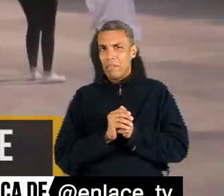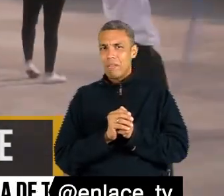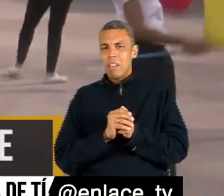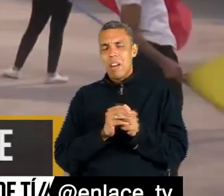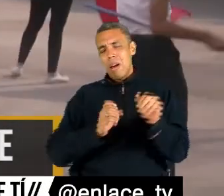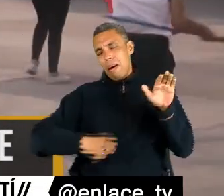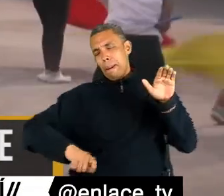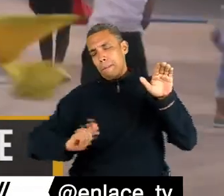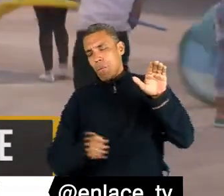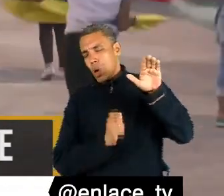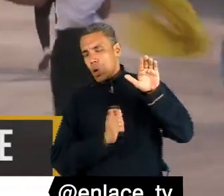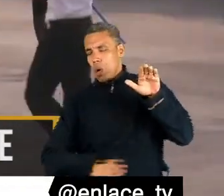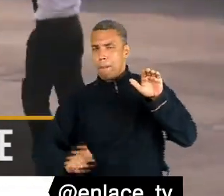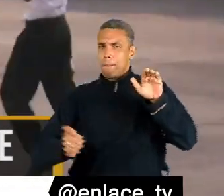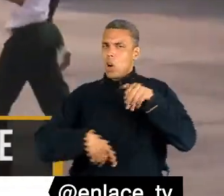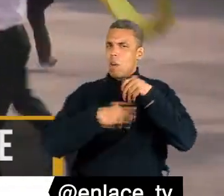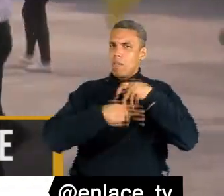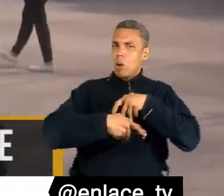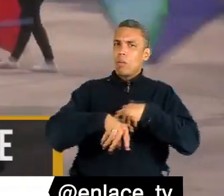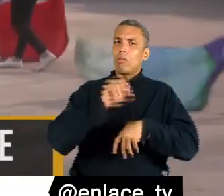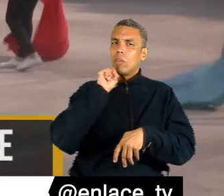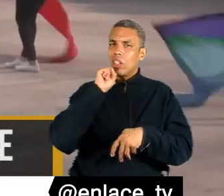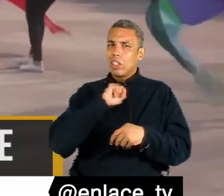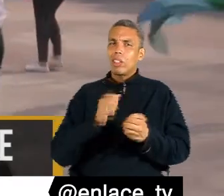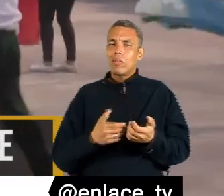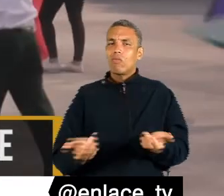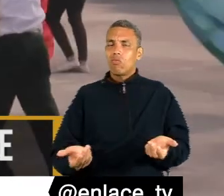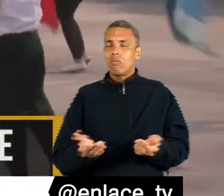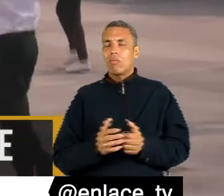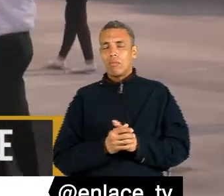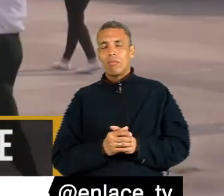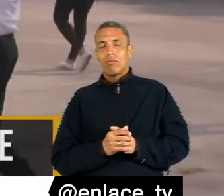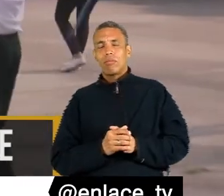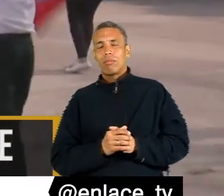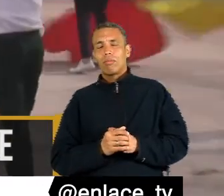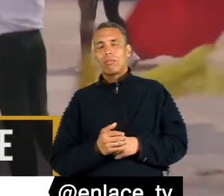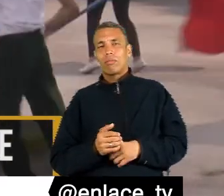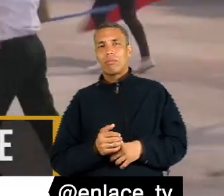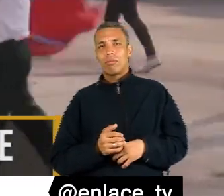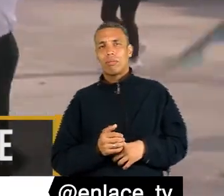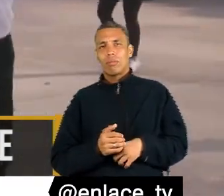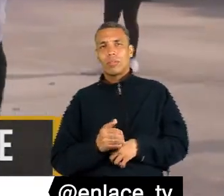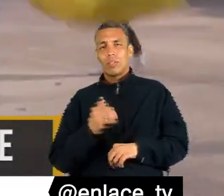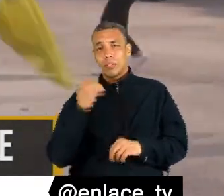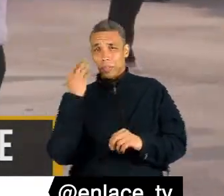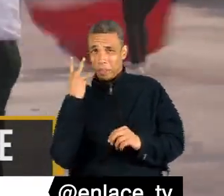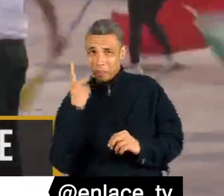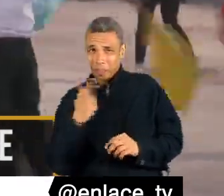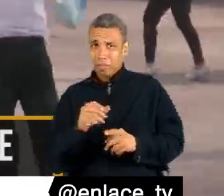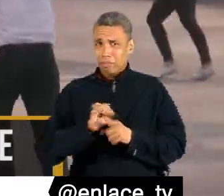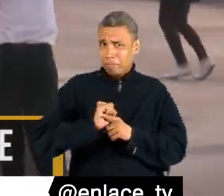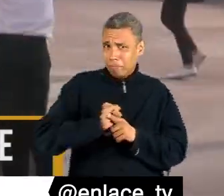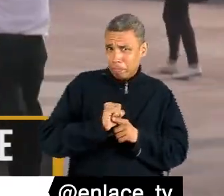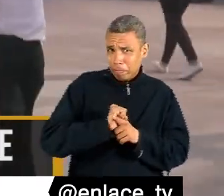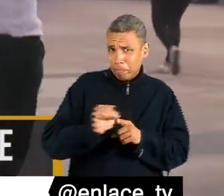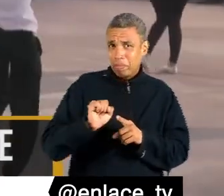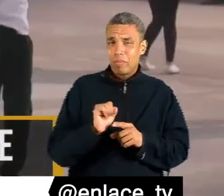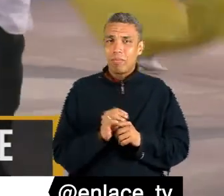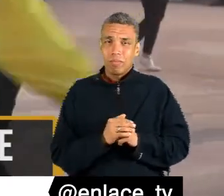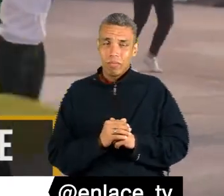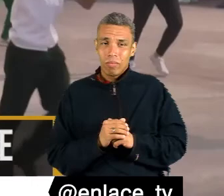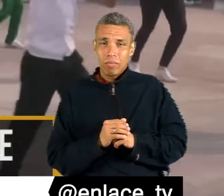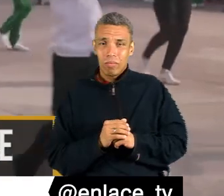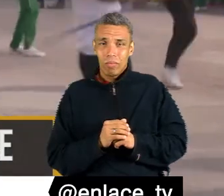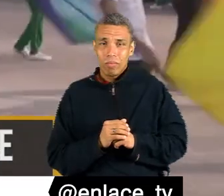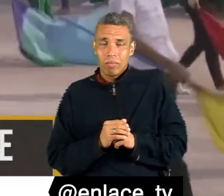desfile en espera de toda la ciudadanía de Barranca Bermeja, porque trabajamos duro para hacerlo, para satisfacer a Barranca un cierre que